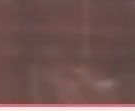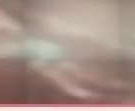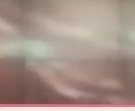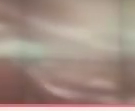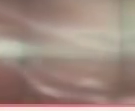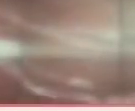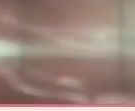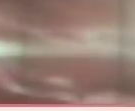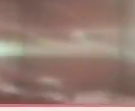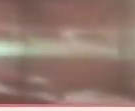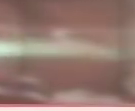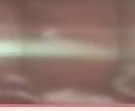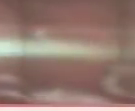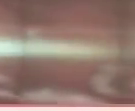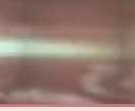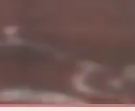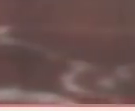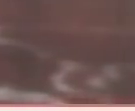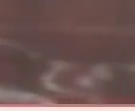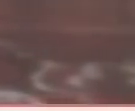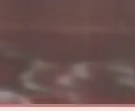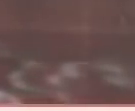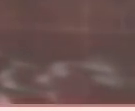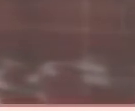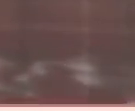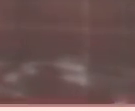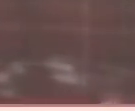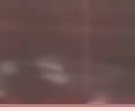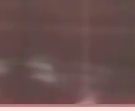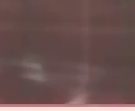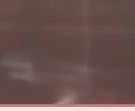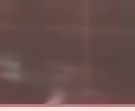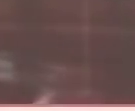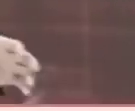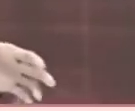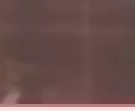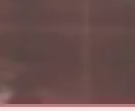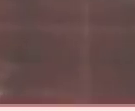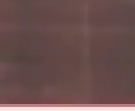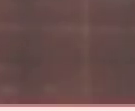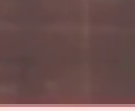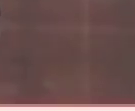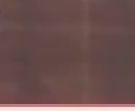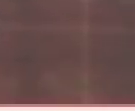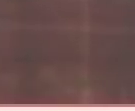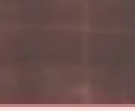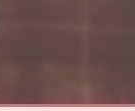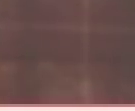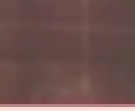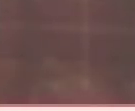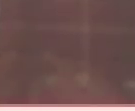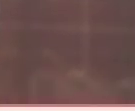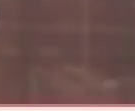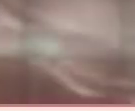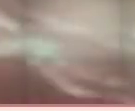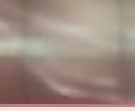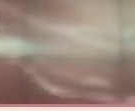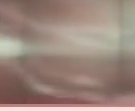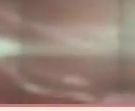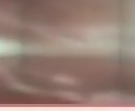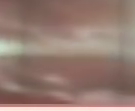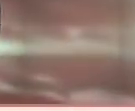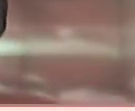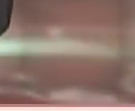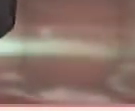A esta hora volvemos a nuestro país porque se cumplen 17 años del golpe de Estado de esta época donde cada quien mostró la manera vil